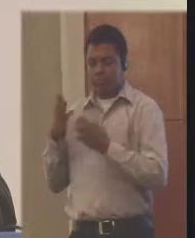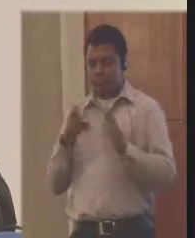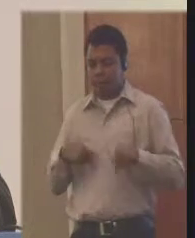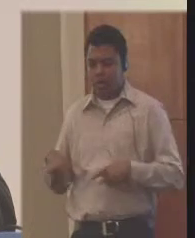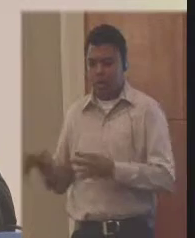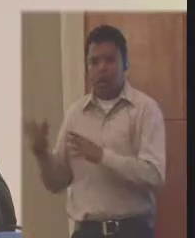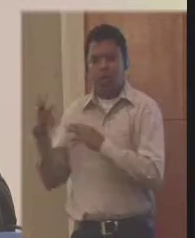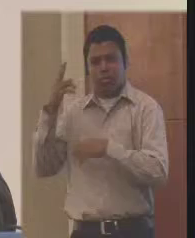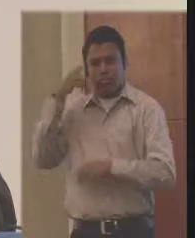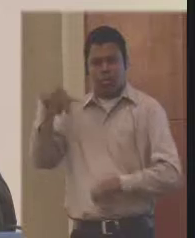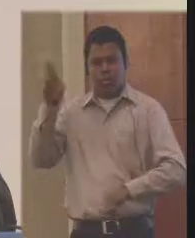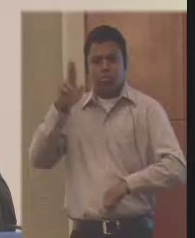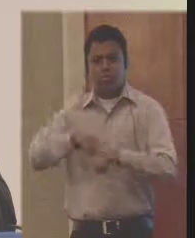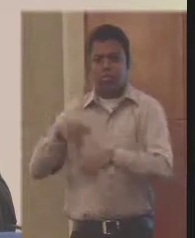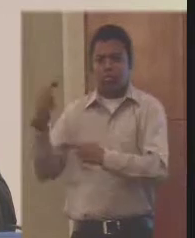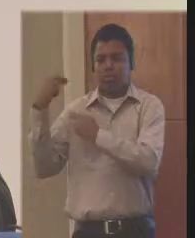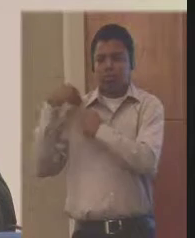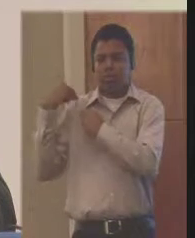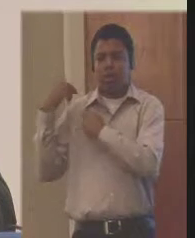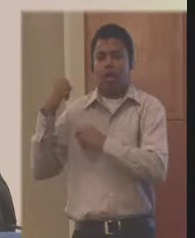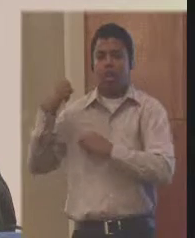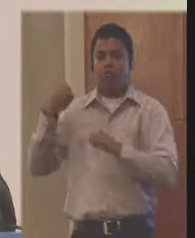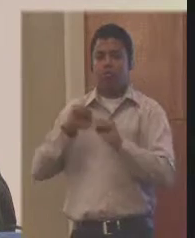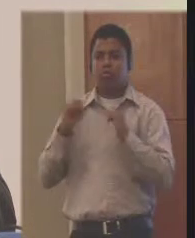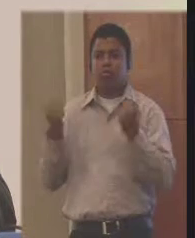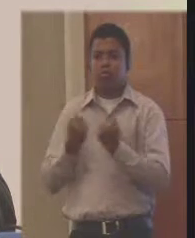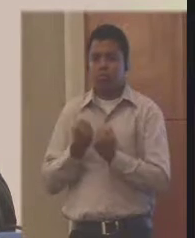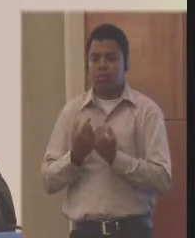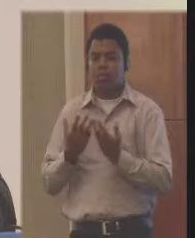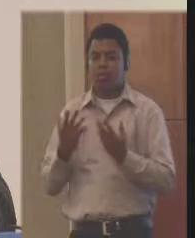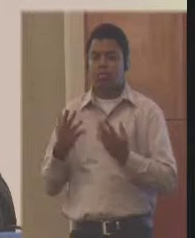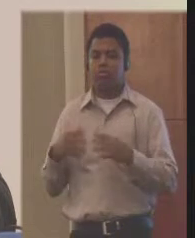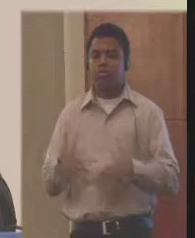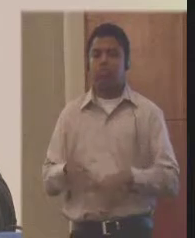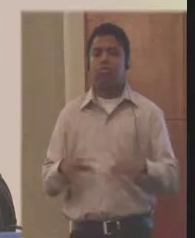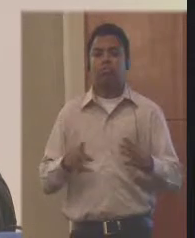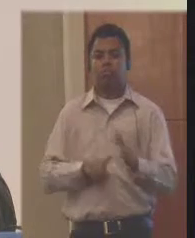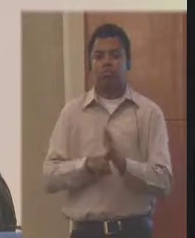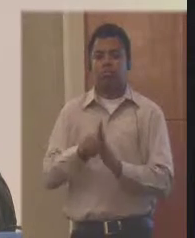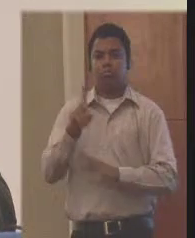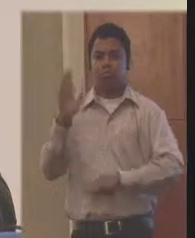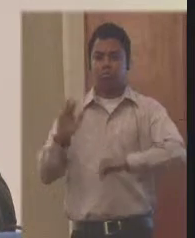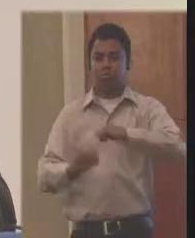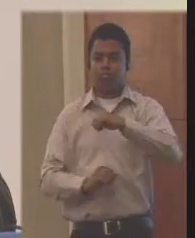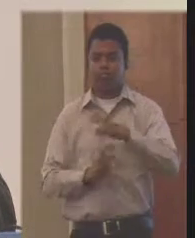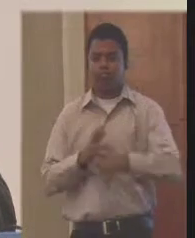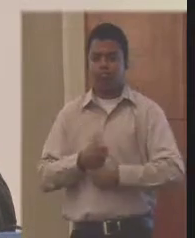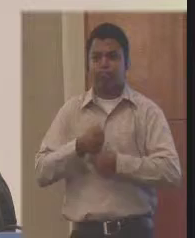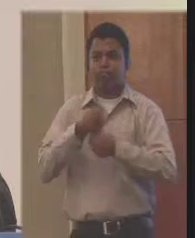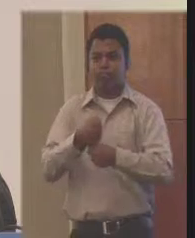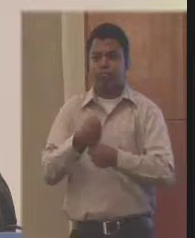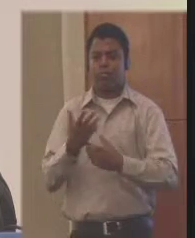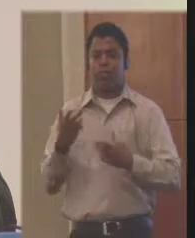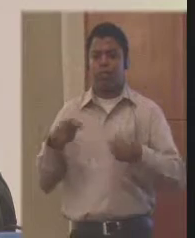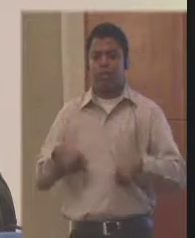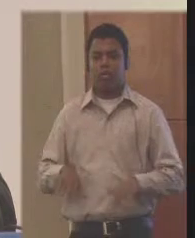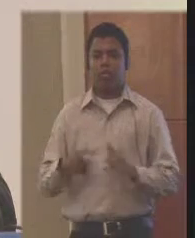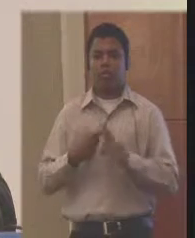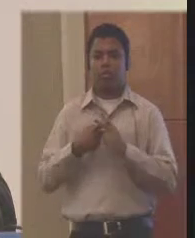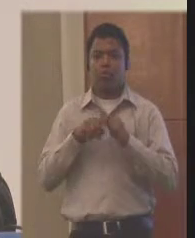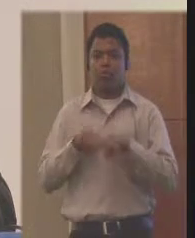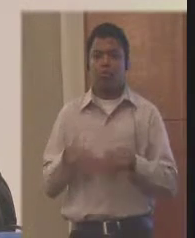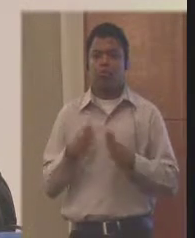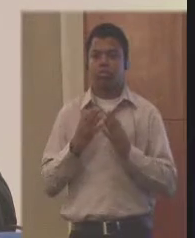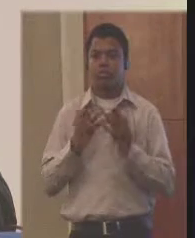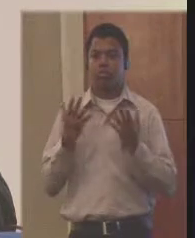social y de desarrollo sostenible. Yo creo que aquí se abre una excelente oportunidad incluir